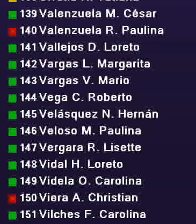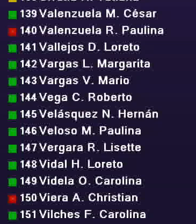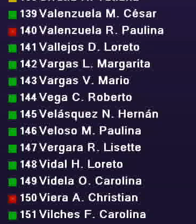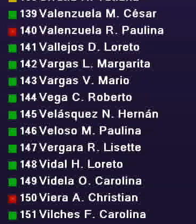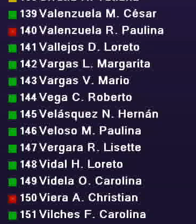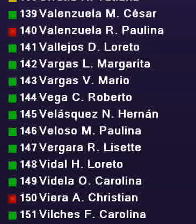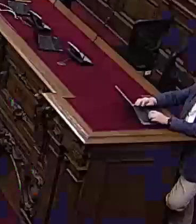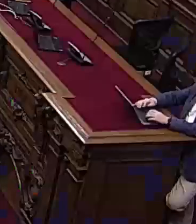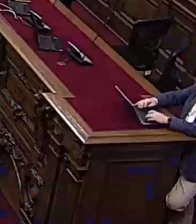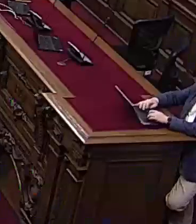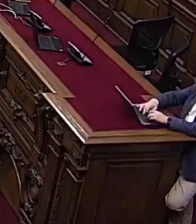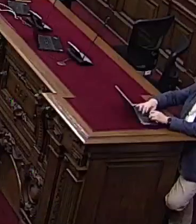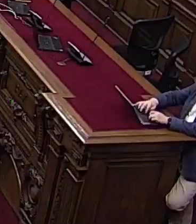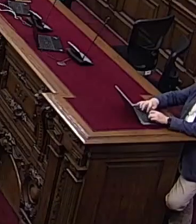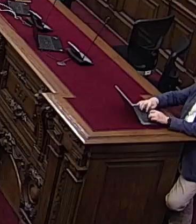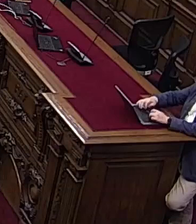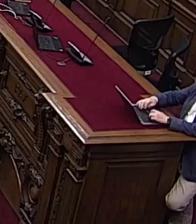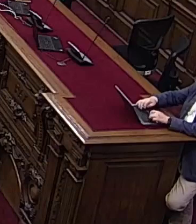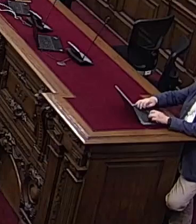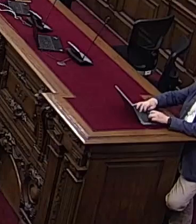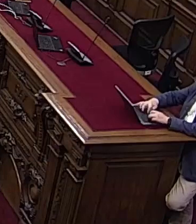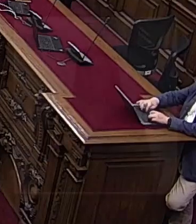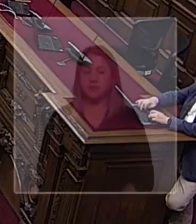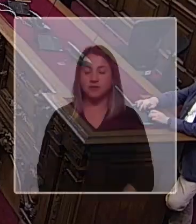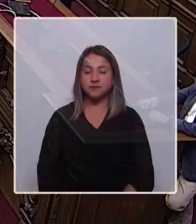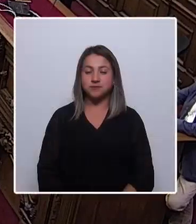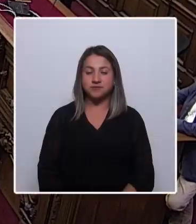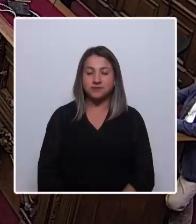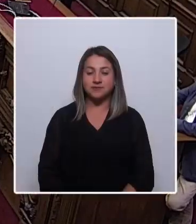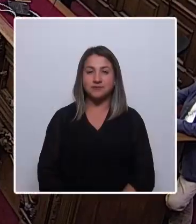En votación particular, el artículo 37.